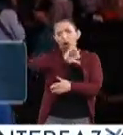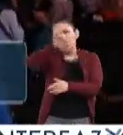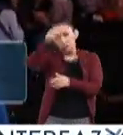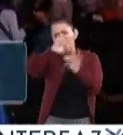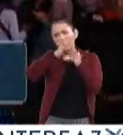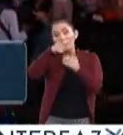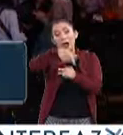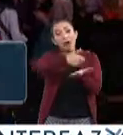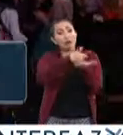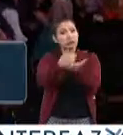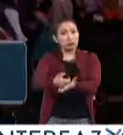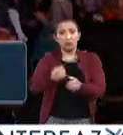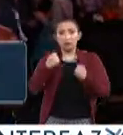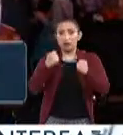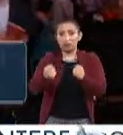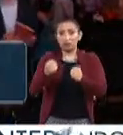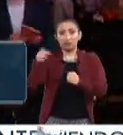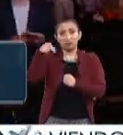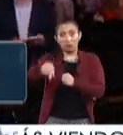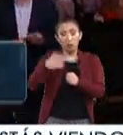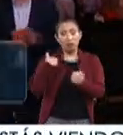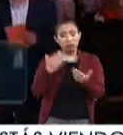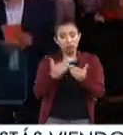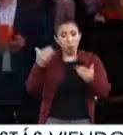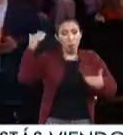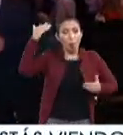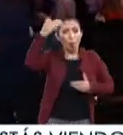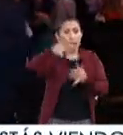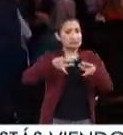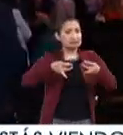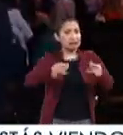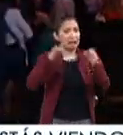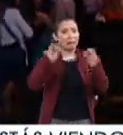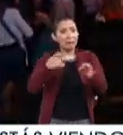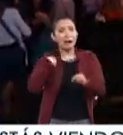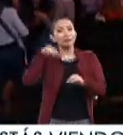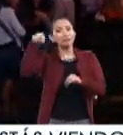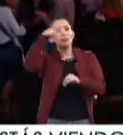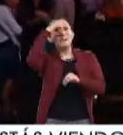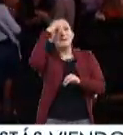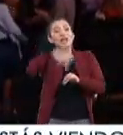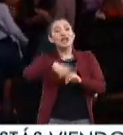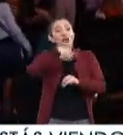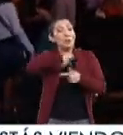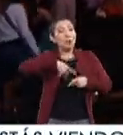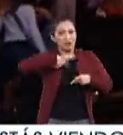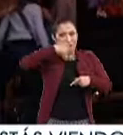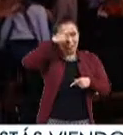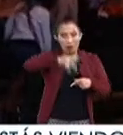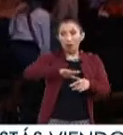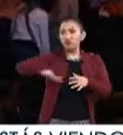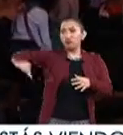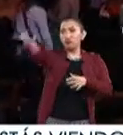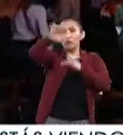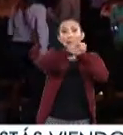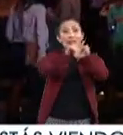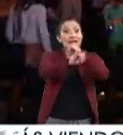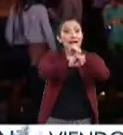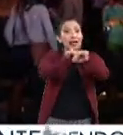pero es una herramienta muy potente, es un salto cualitativo en la presencia de México y de los mexicanos en las